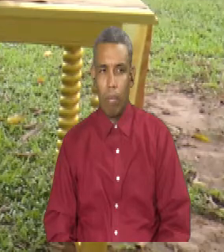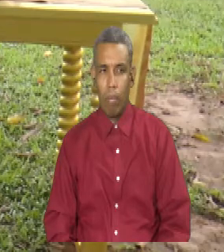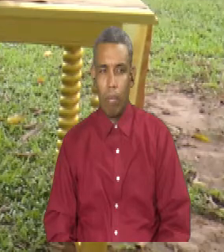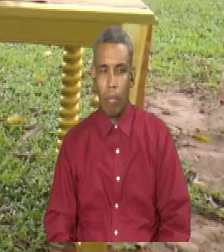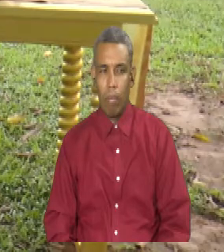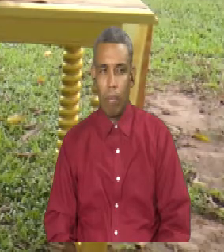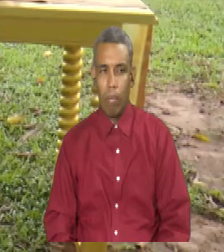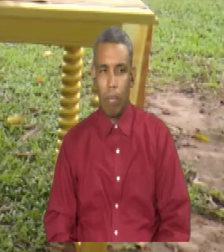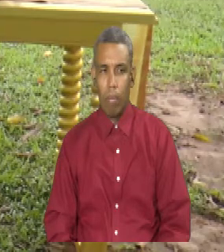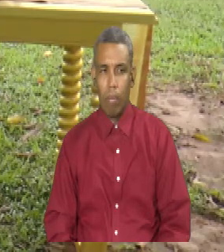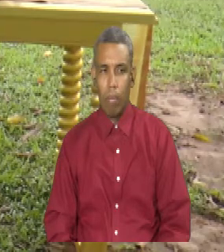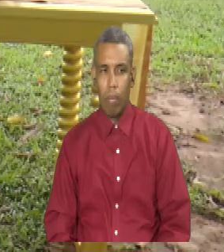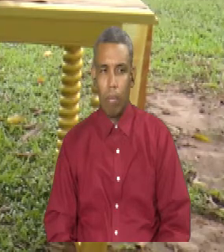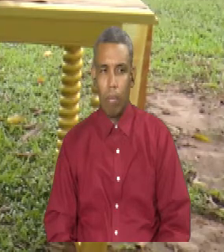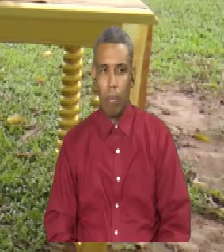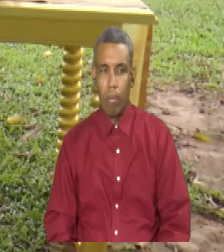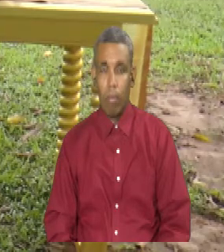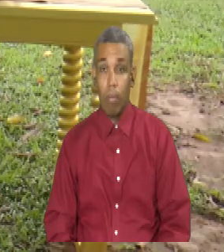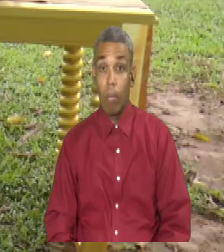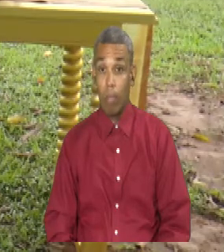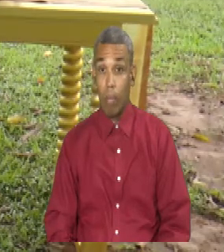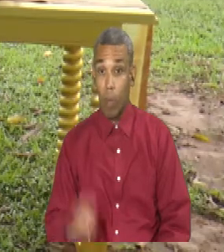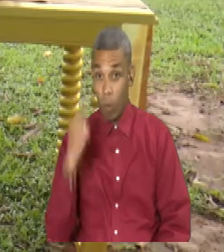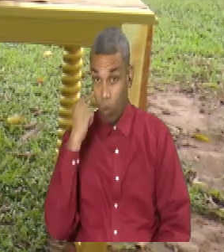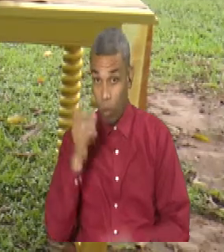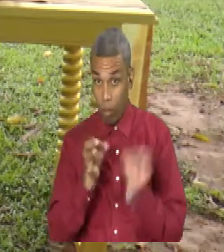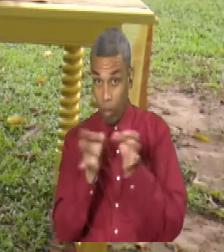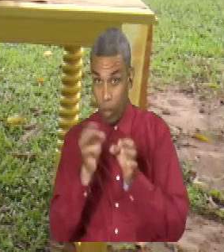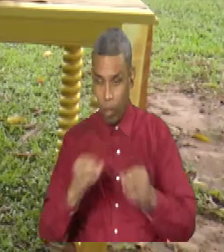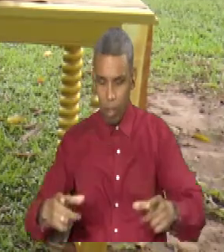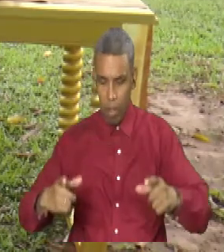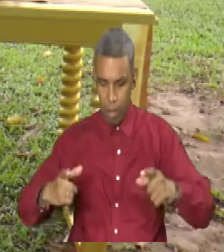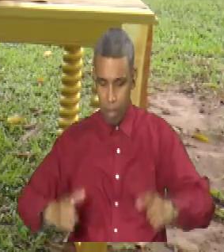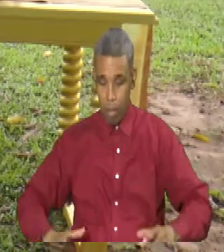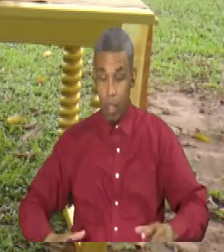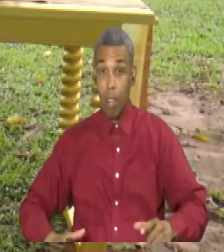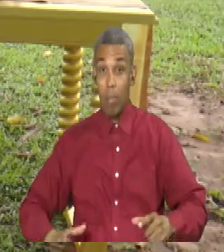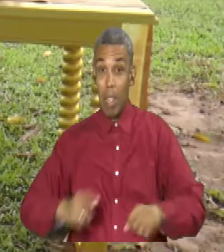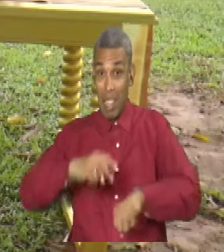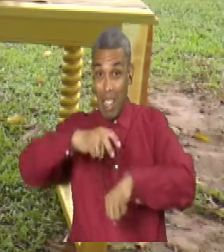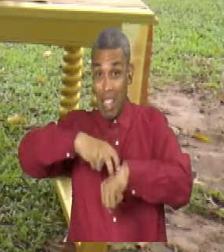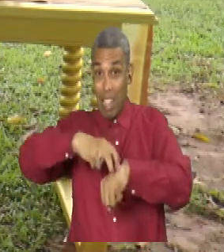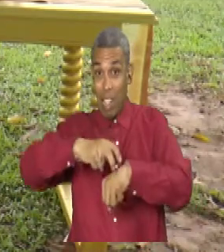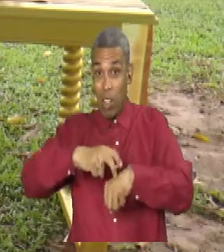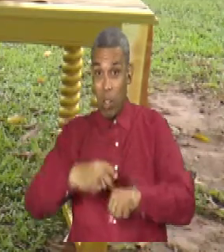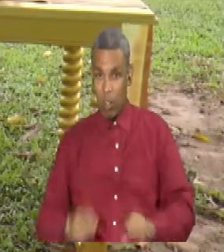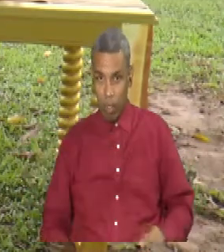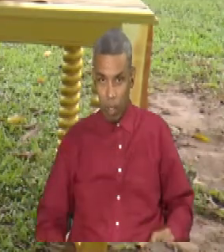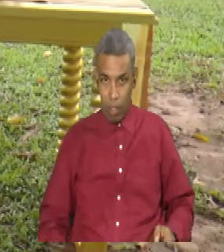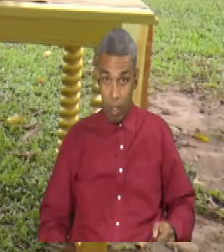El tenedor va en la parte izquierda, el cuchillo va en la parte derecha, así como lo usamos.